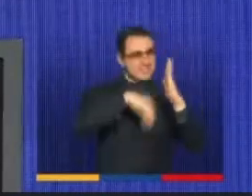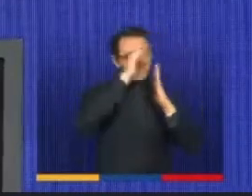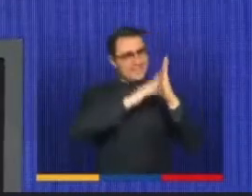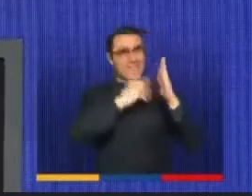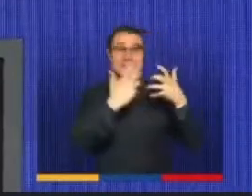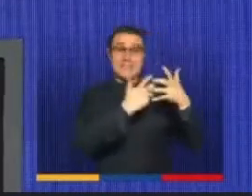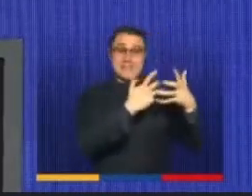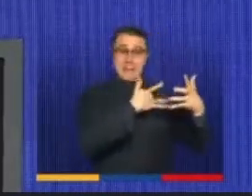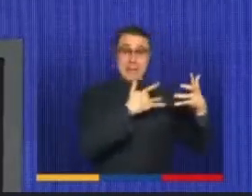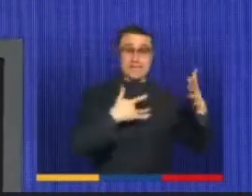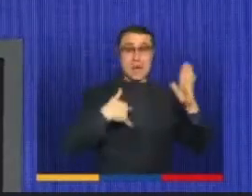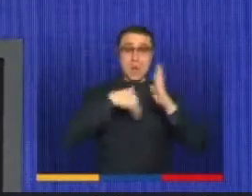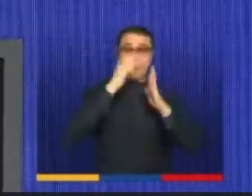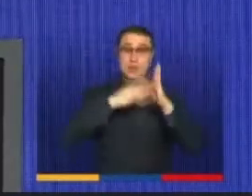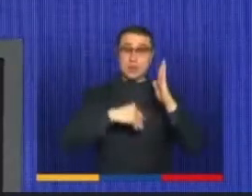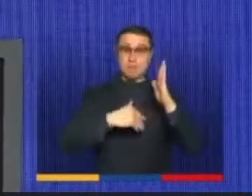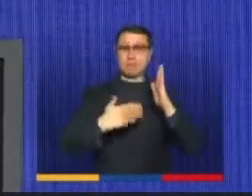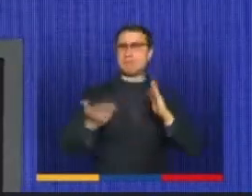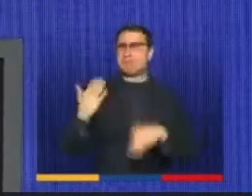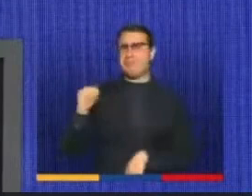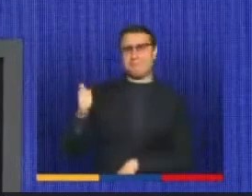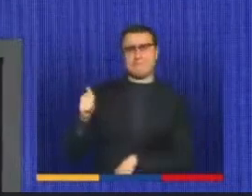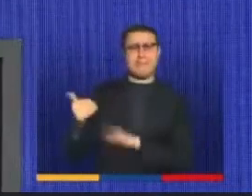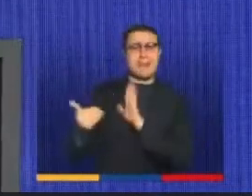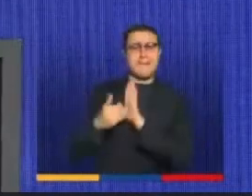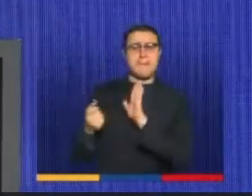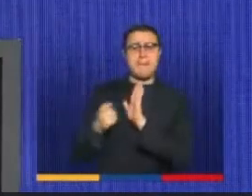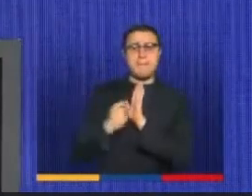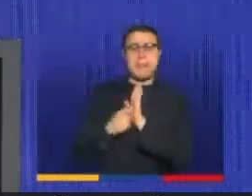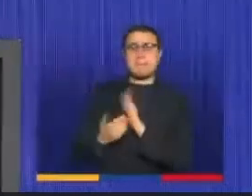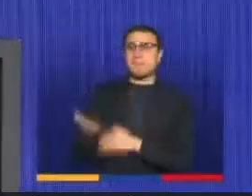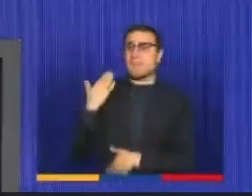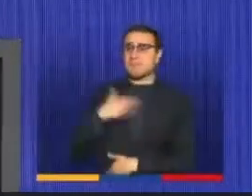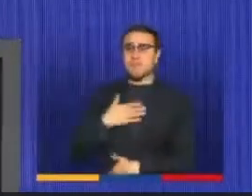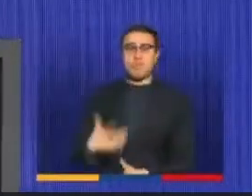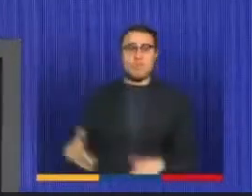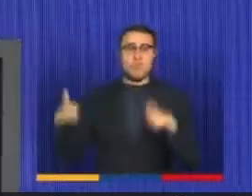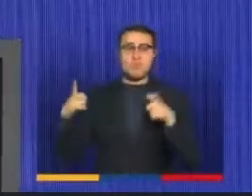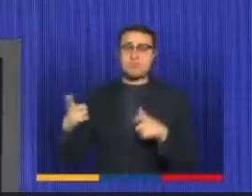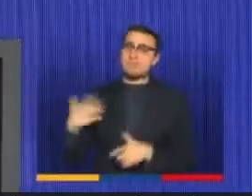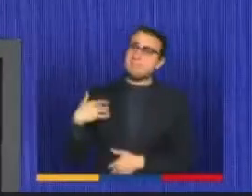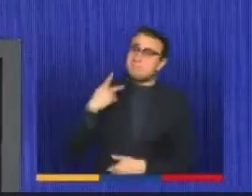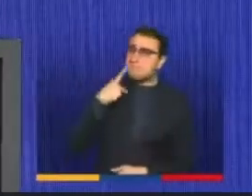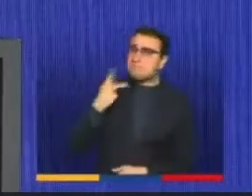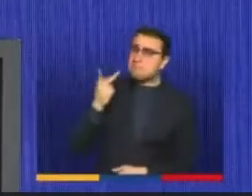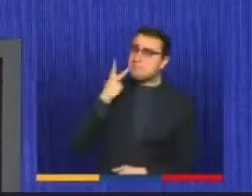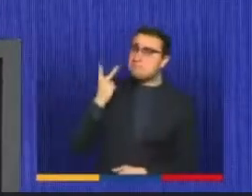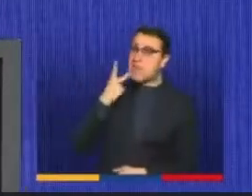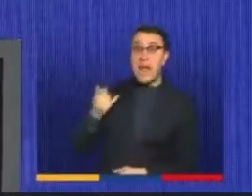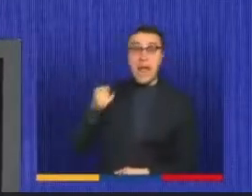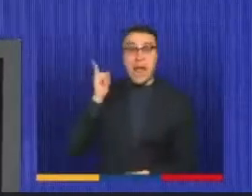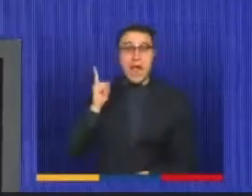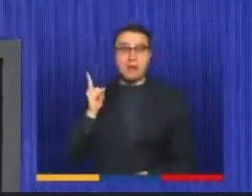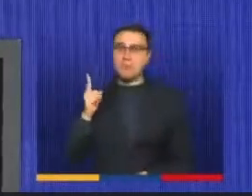pintura el sistema de salud. Ha entrado como 10,000 veces desde que yo soy congresista. Nunca ha podido salir algo,